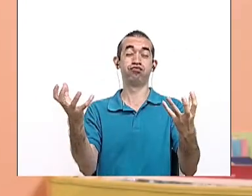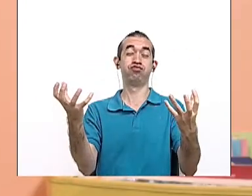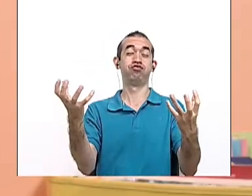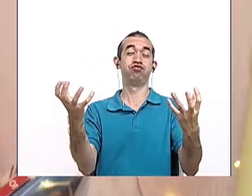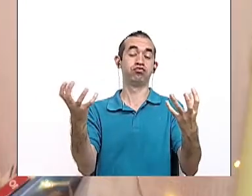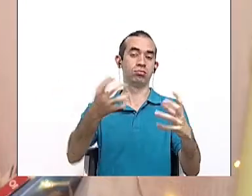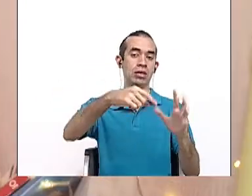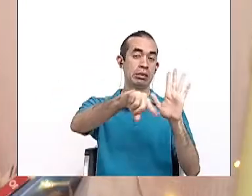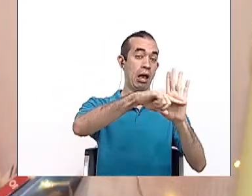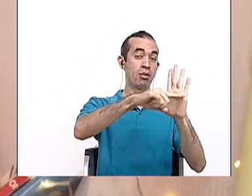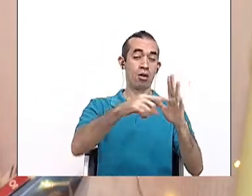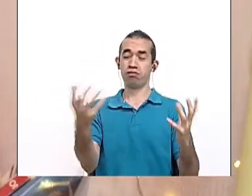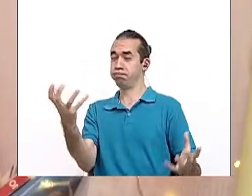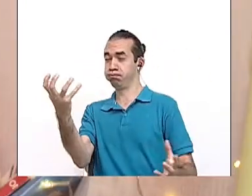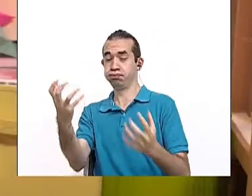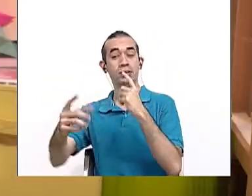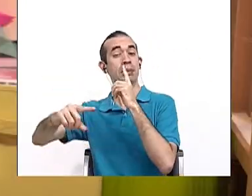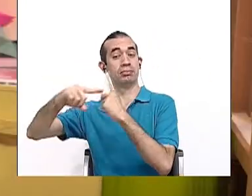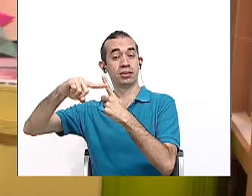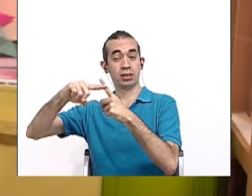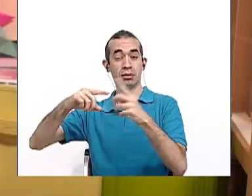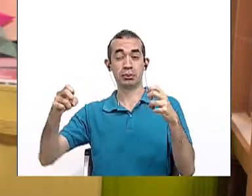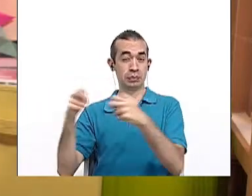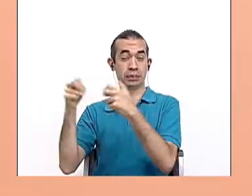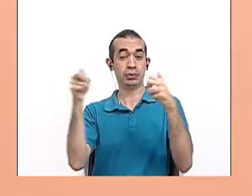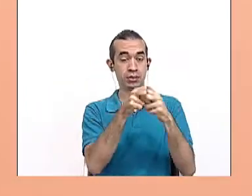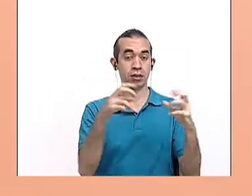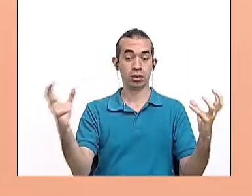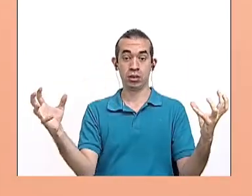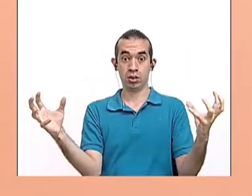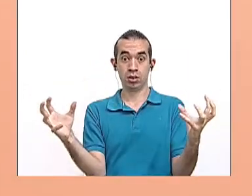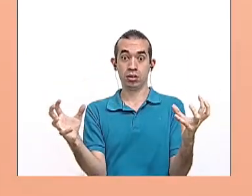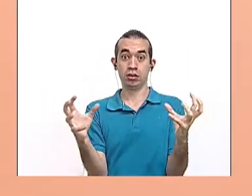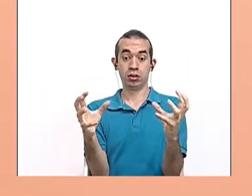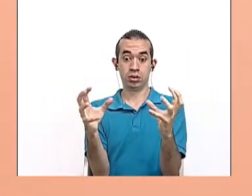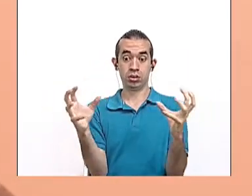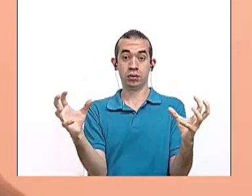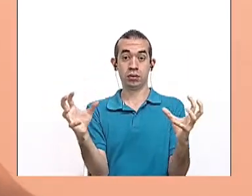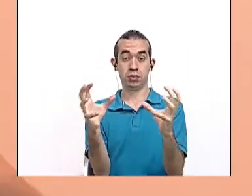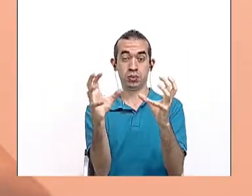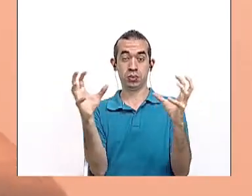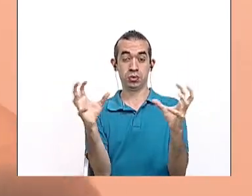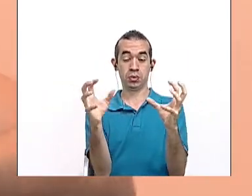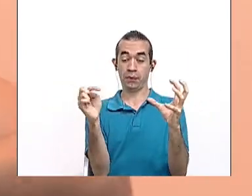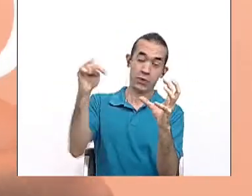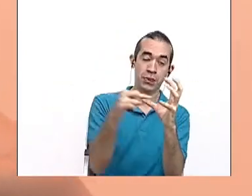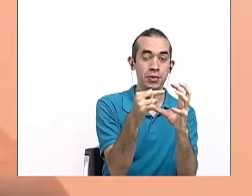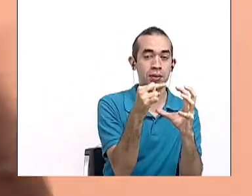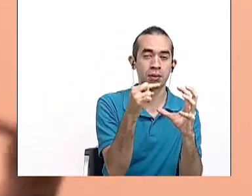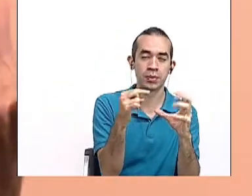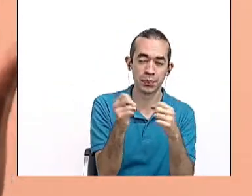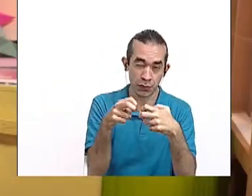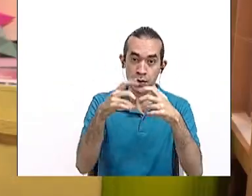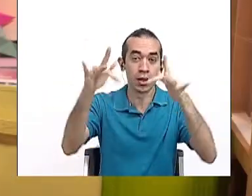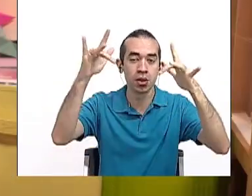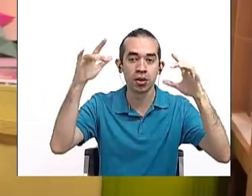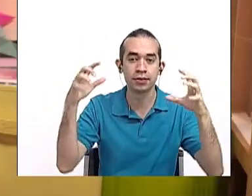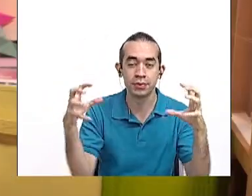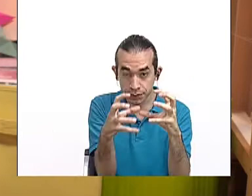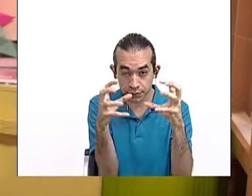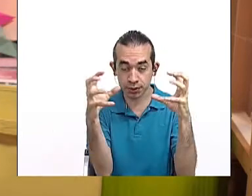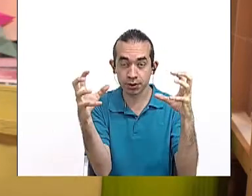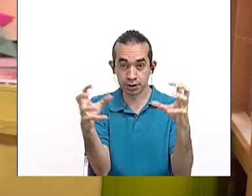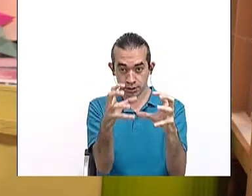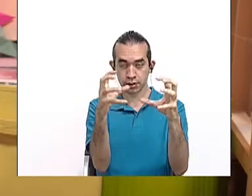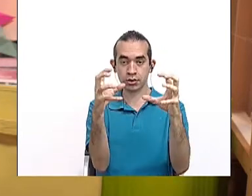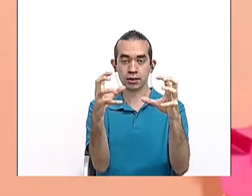carga negativa y el otro con carga positiva. Con el contacto puede aparecer una descarga electroestática. Esta es